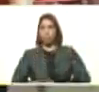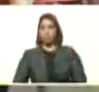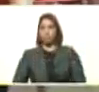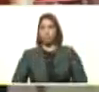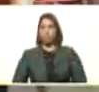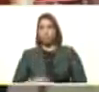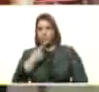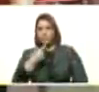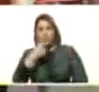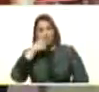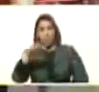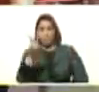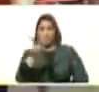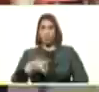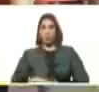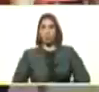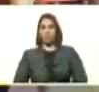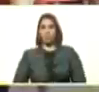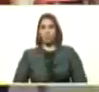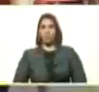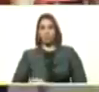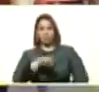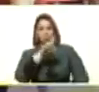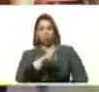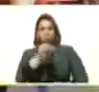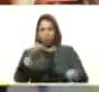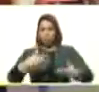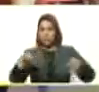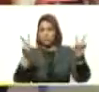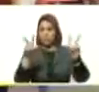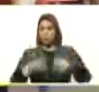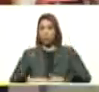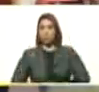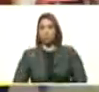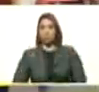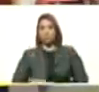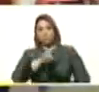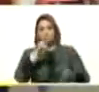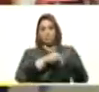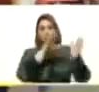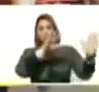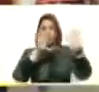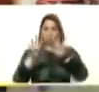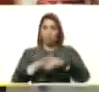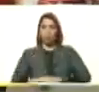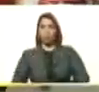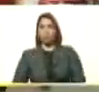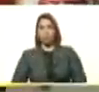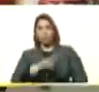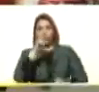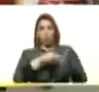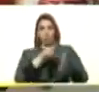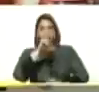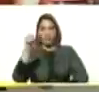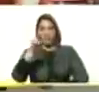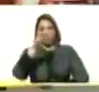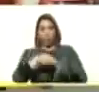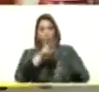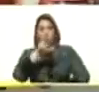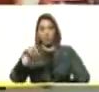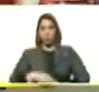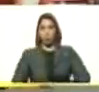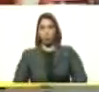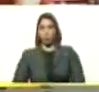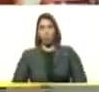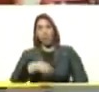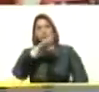digo al pueblo de Venezuela, la R que nos dio la victoria 2019, 2020, 2021,